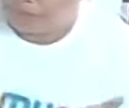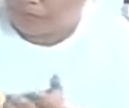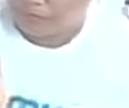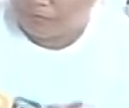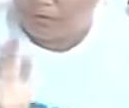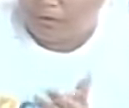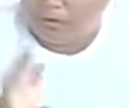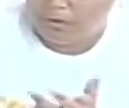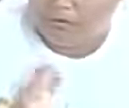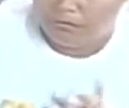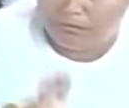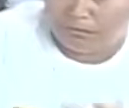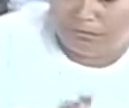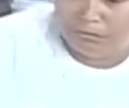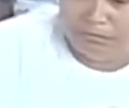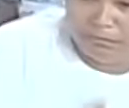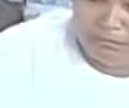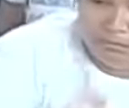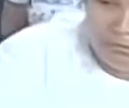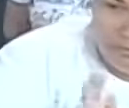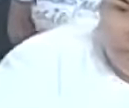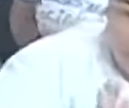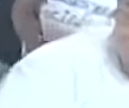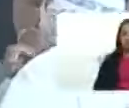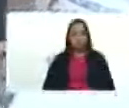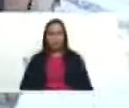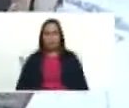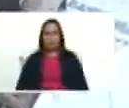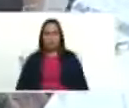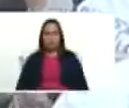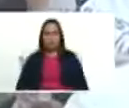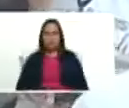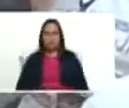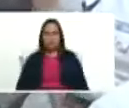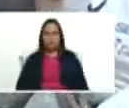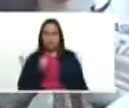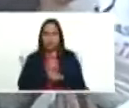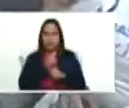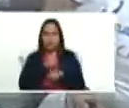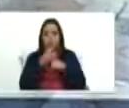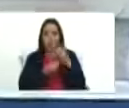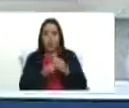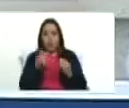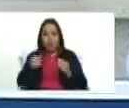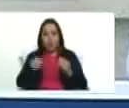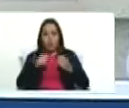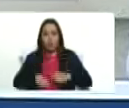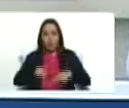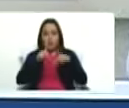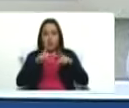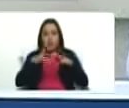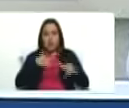Misión cumplida. Y hoy, precisamente, aprovechando este acto tan bonito,